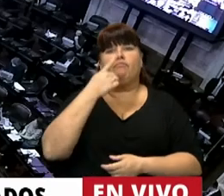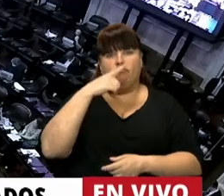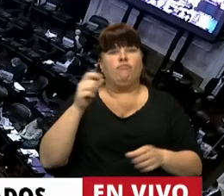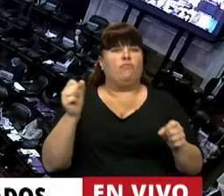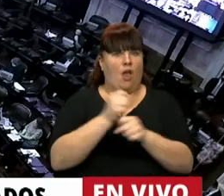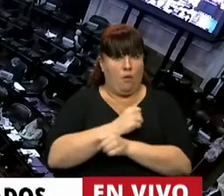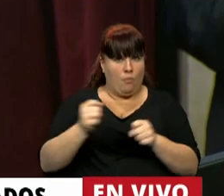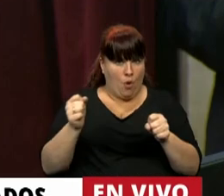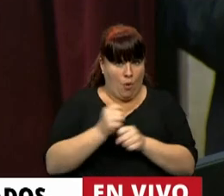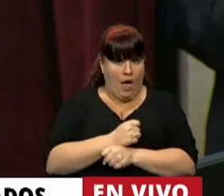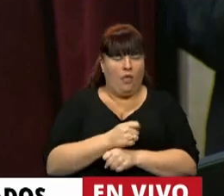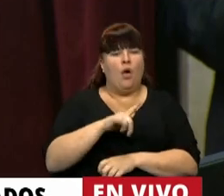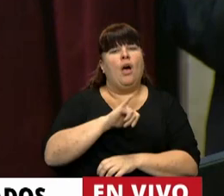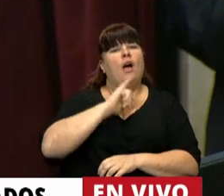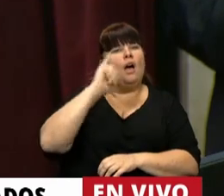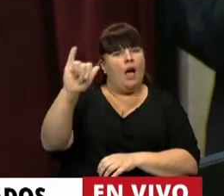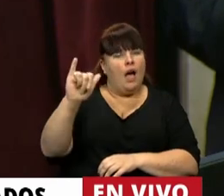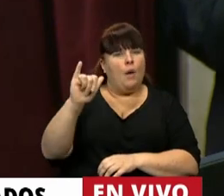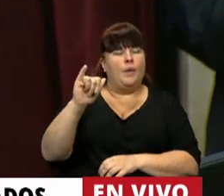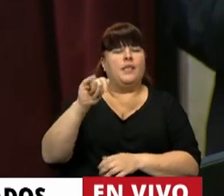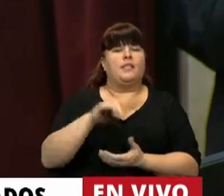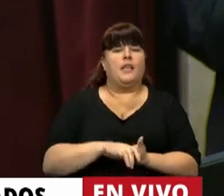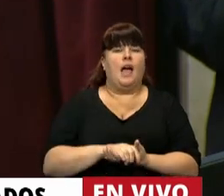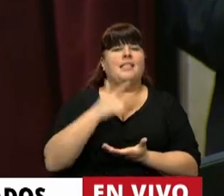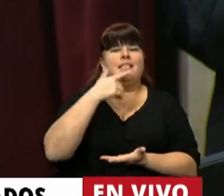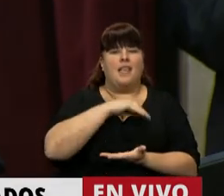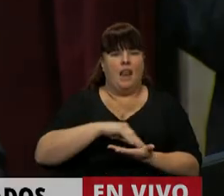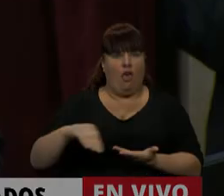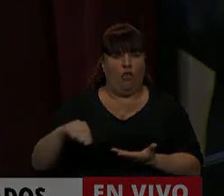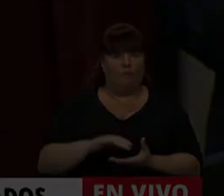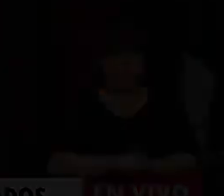Resulta afirmativa, se comunicará al Honorable Senado.